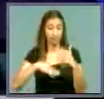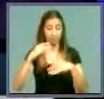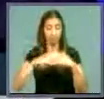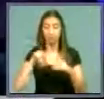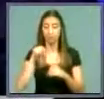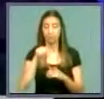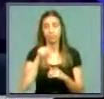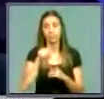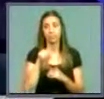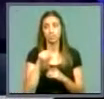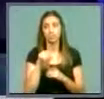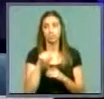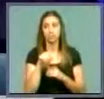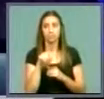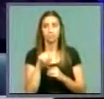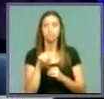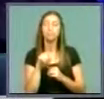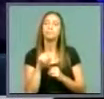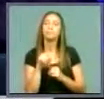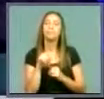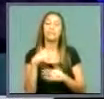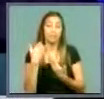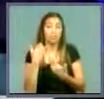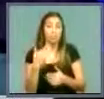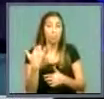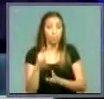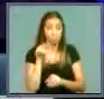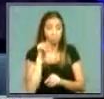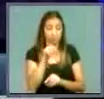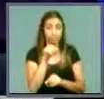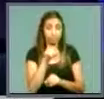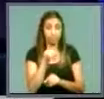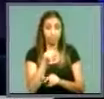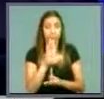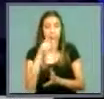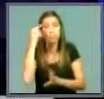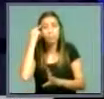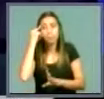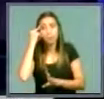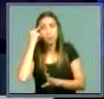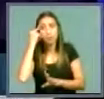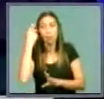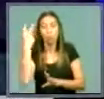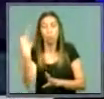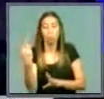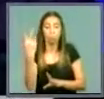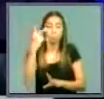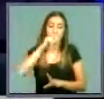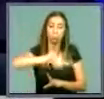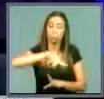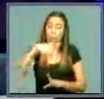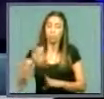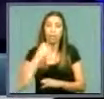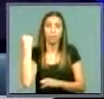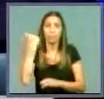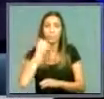tocó esta gran oportunidad desarrollarla a mí. Y bueno, creo que son dos cargos muy importantes para una